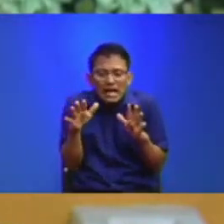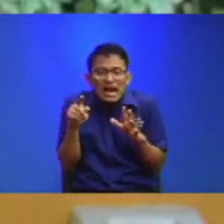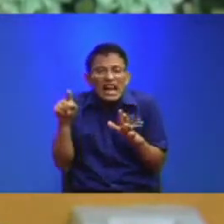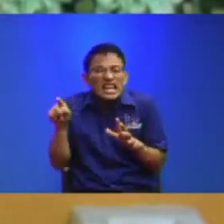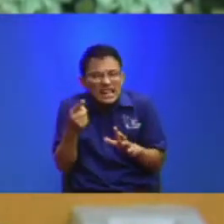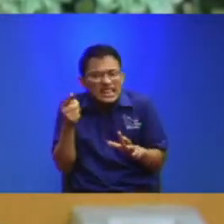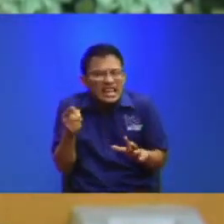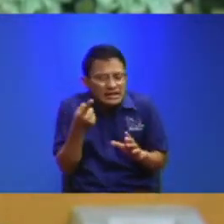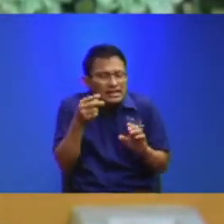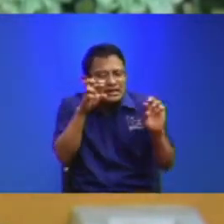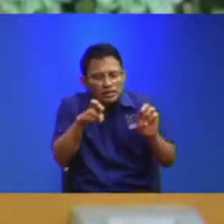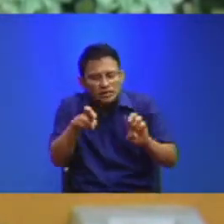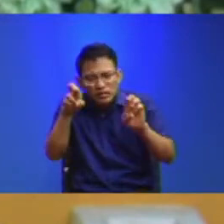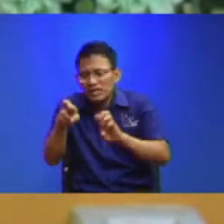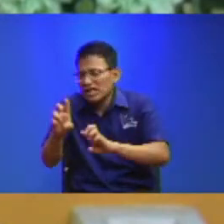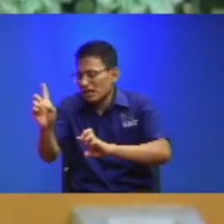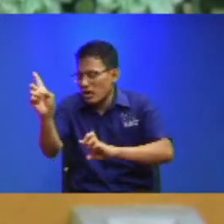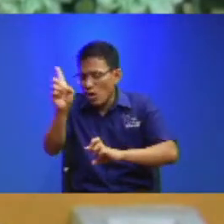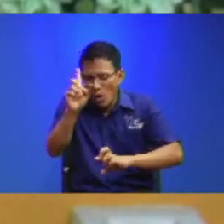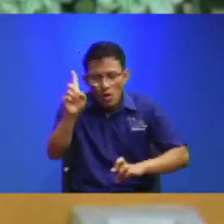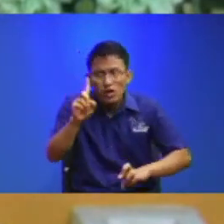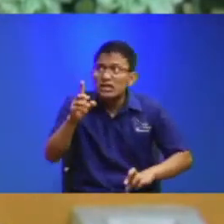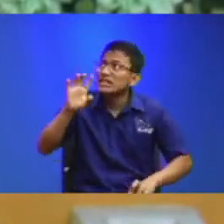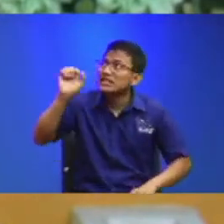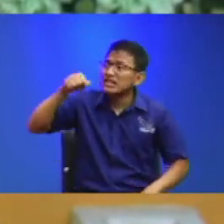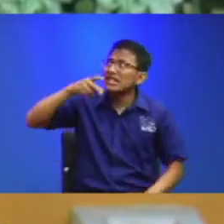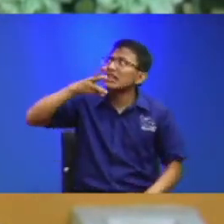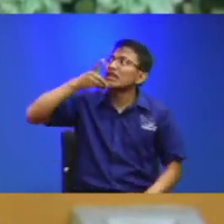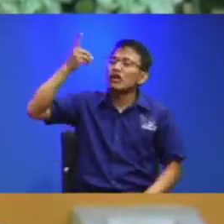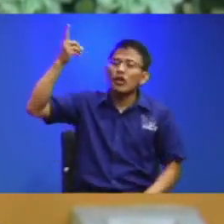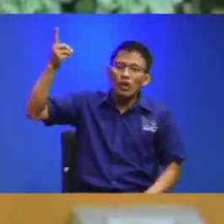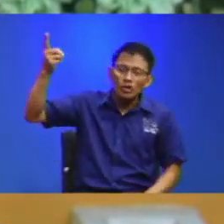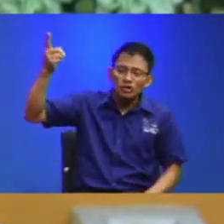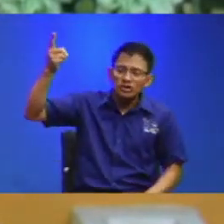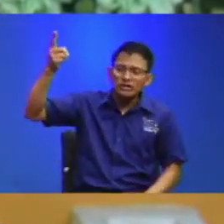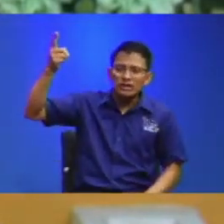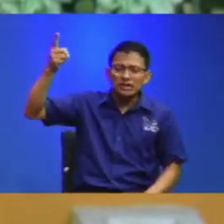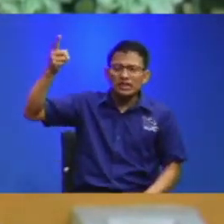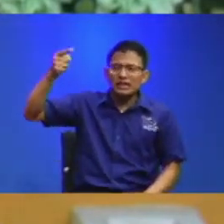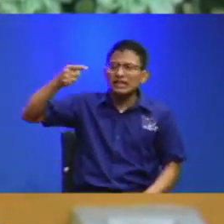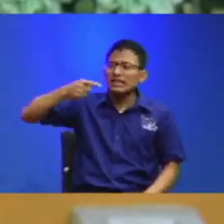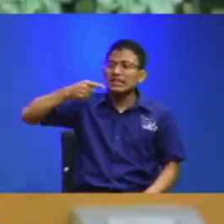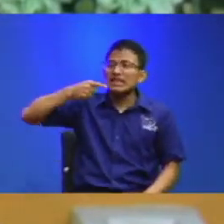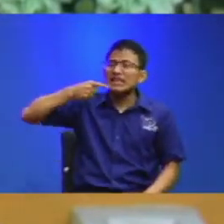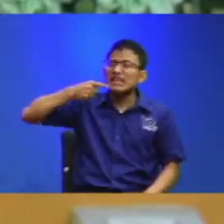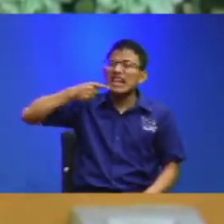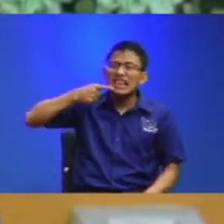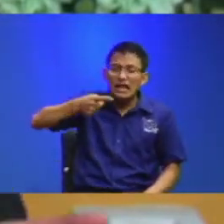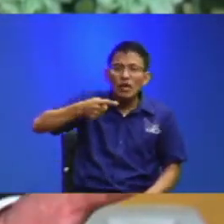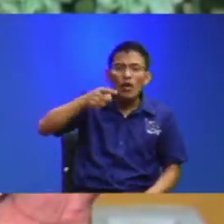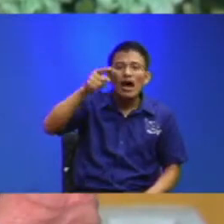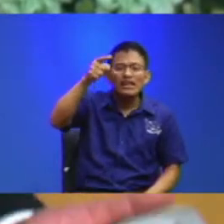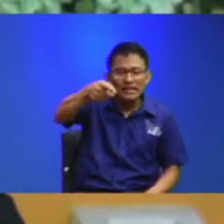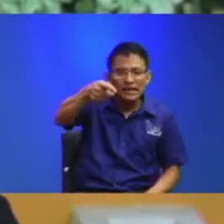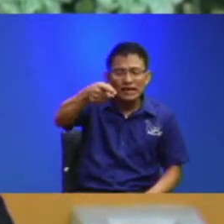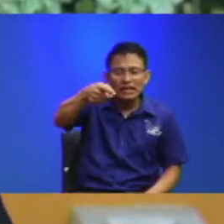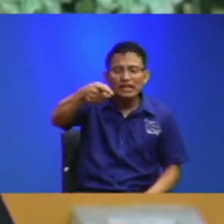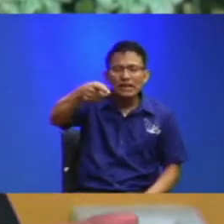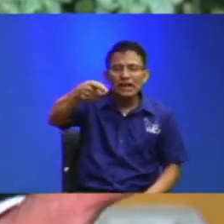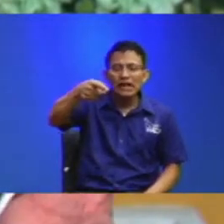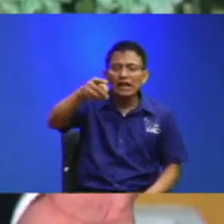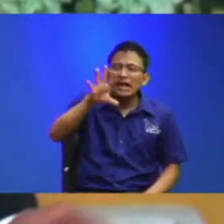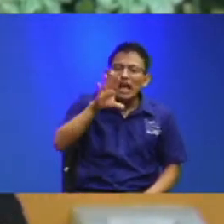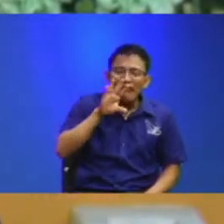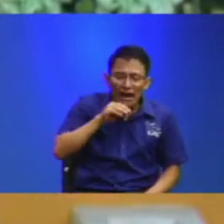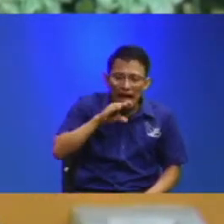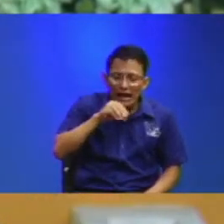la seguridad. Si Dios te dijo lo que te dijo, eso es lo que tú tienes que vivir. Tienes que hablar,